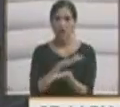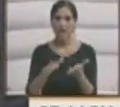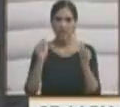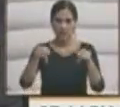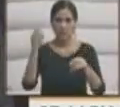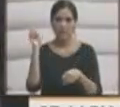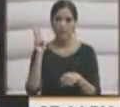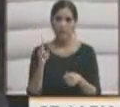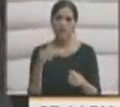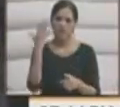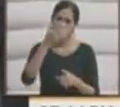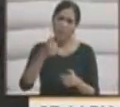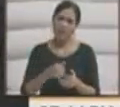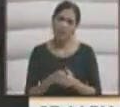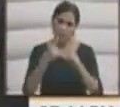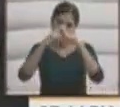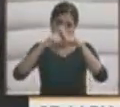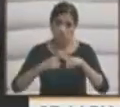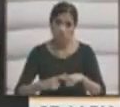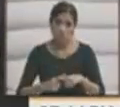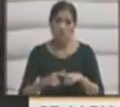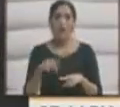les parece ese dato?